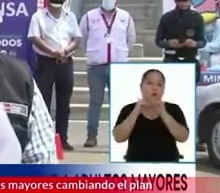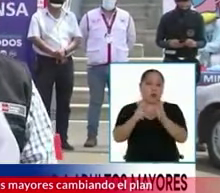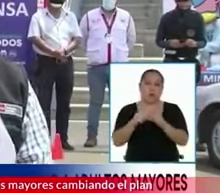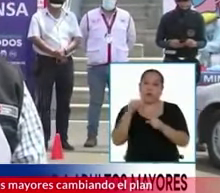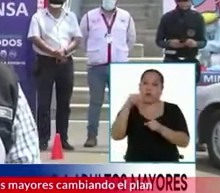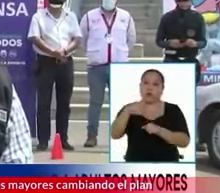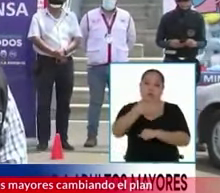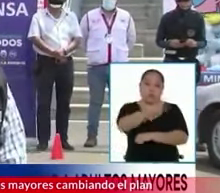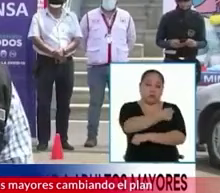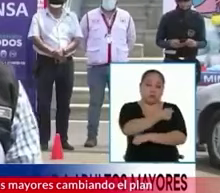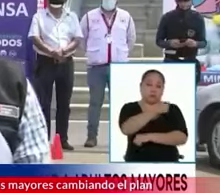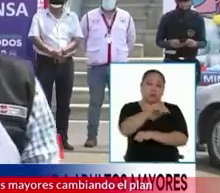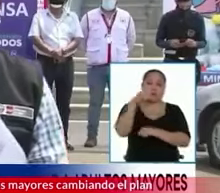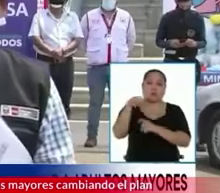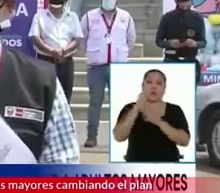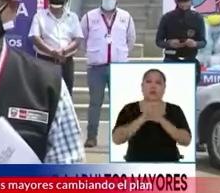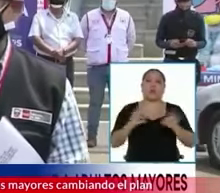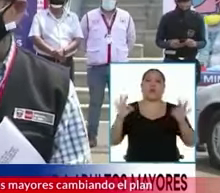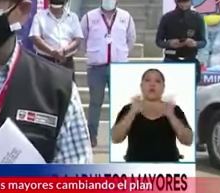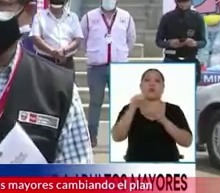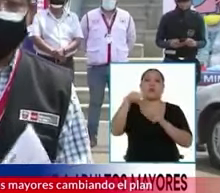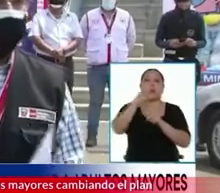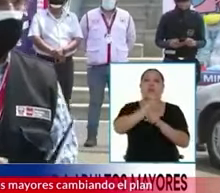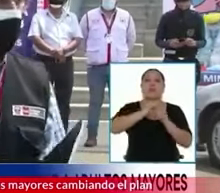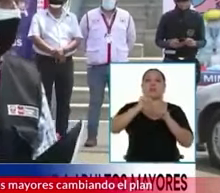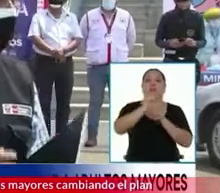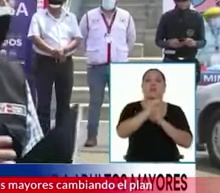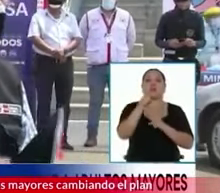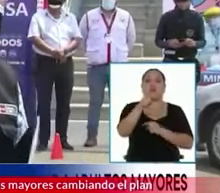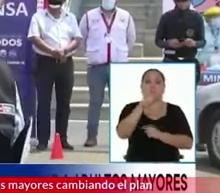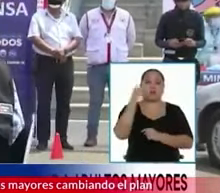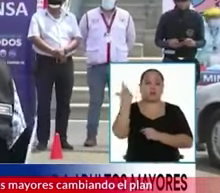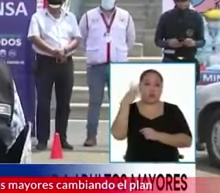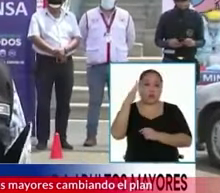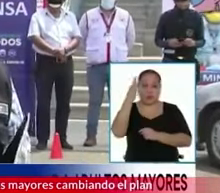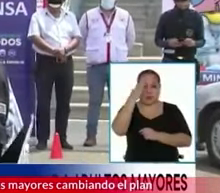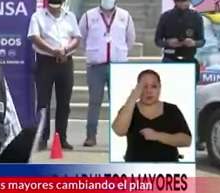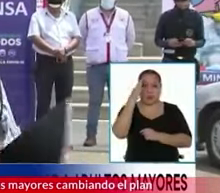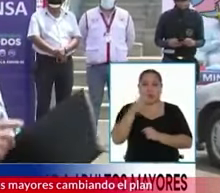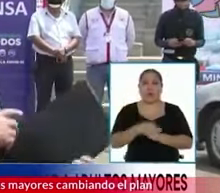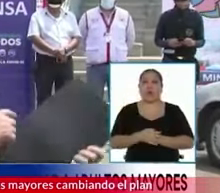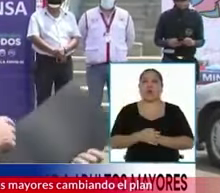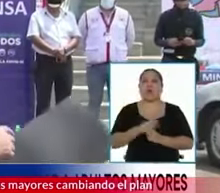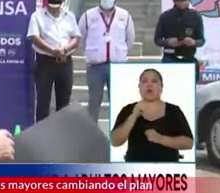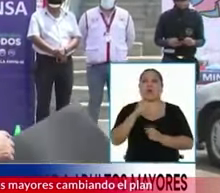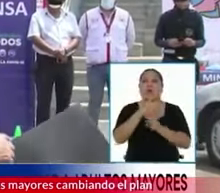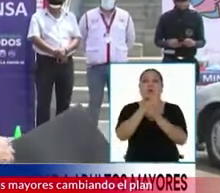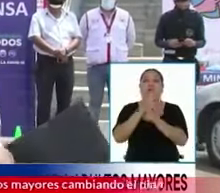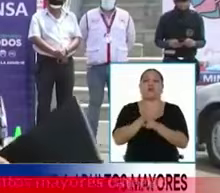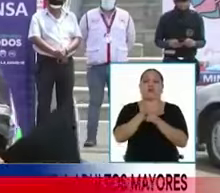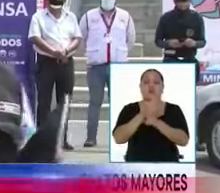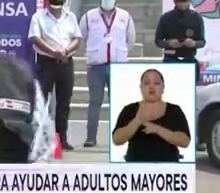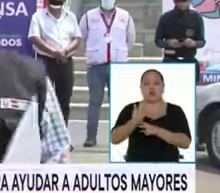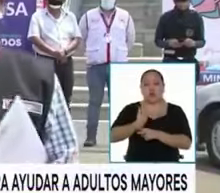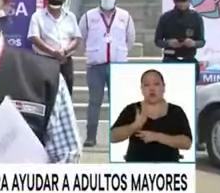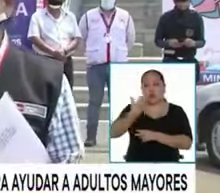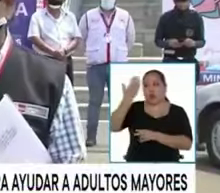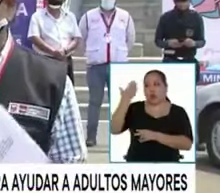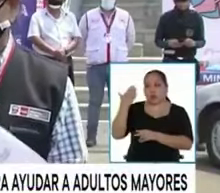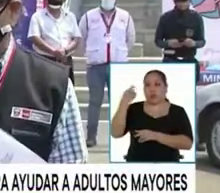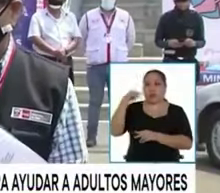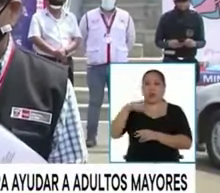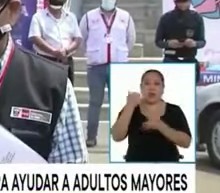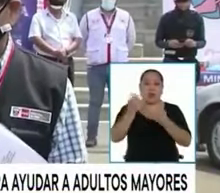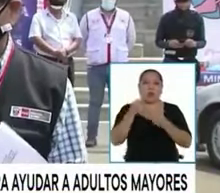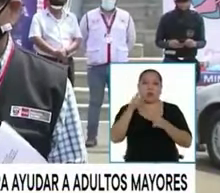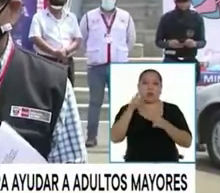contingente tan importante en nuestra sociedad que son, como usted varias veces ha dicho, los que nos cuidaron antes y que ahora